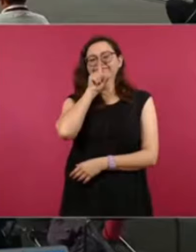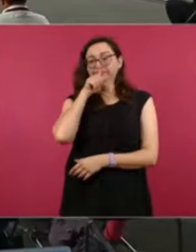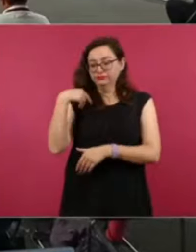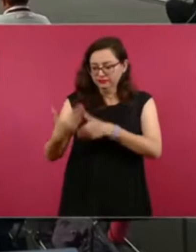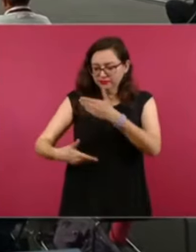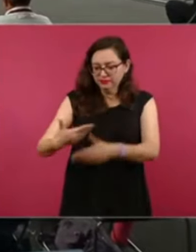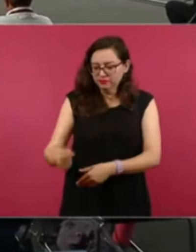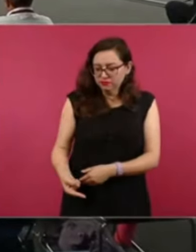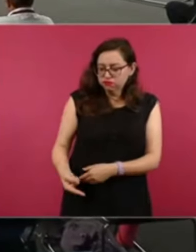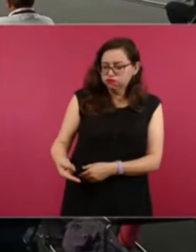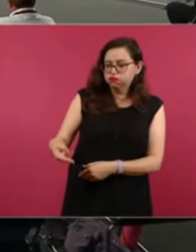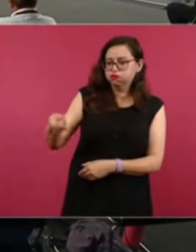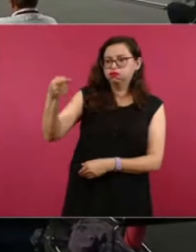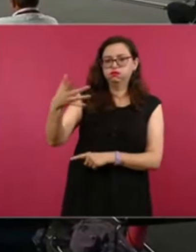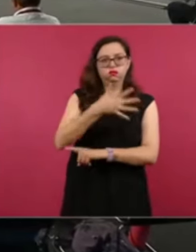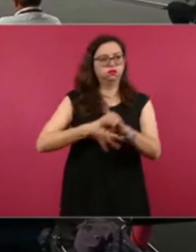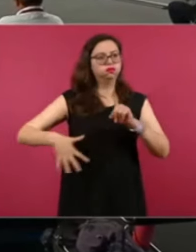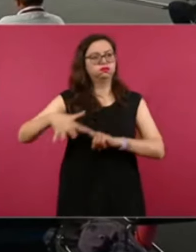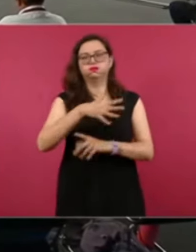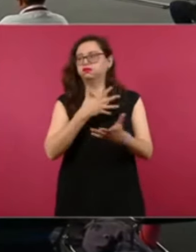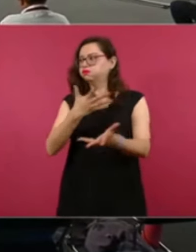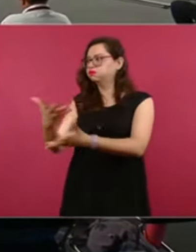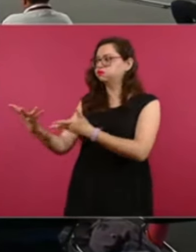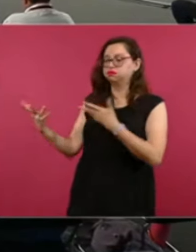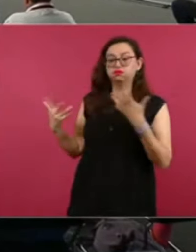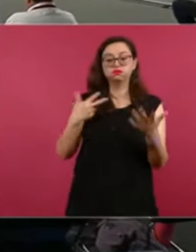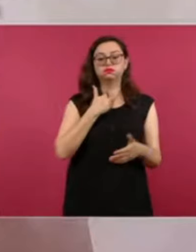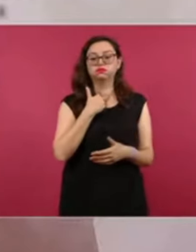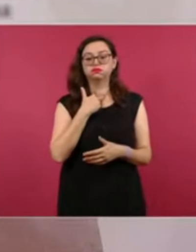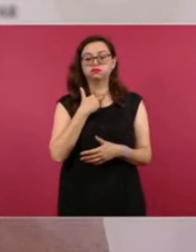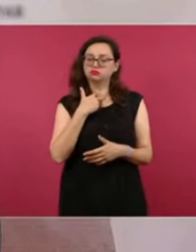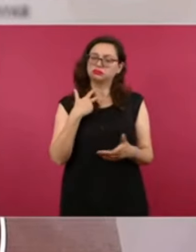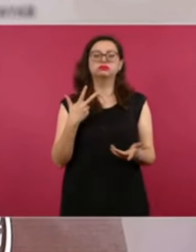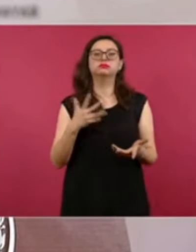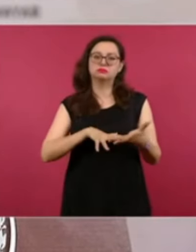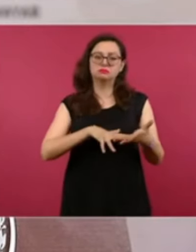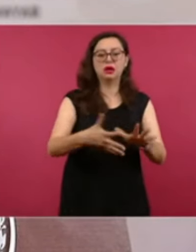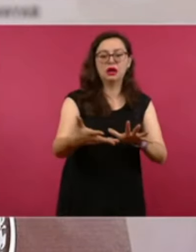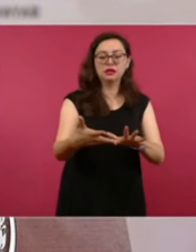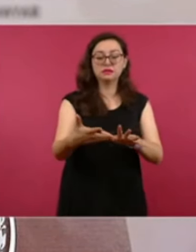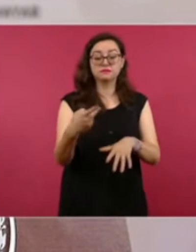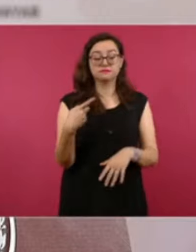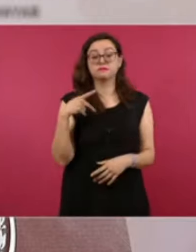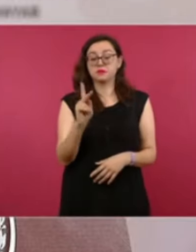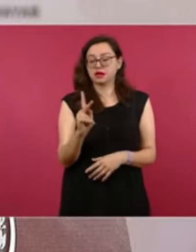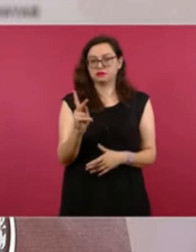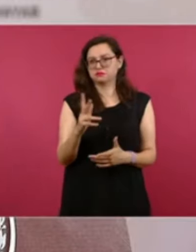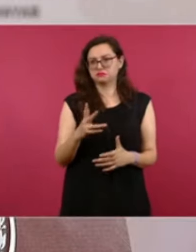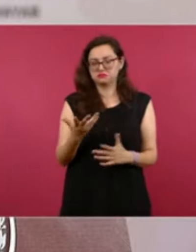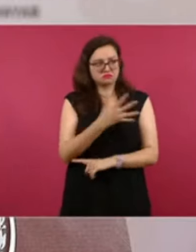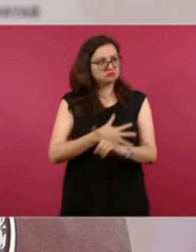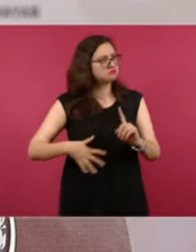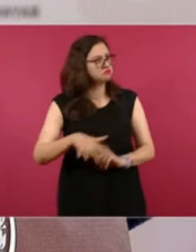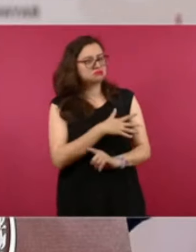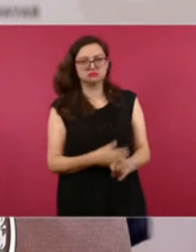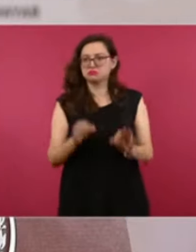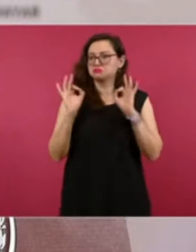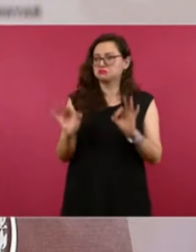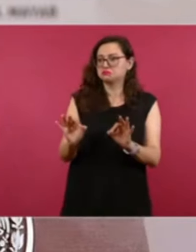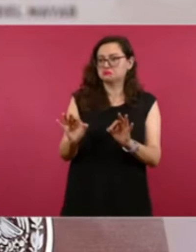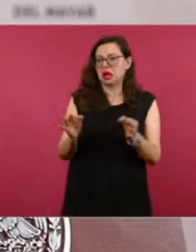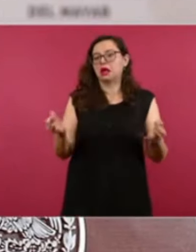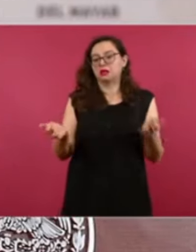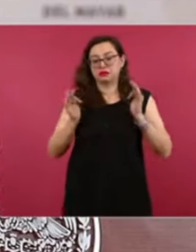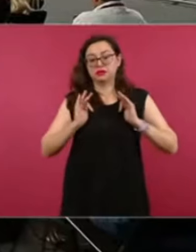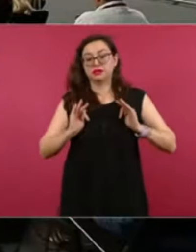conductas antisociales. Esto lo tenemos que seguir diciendo. Porque acuérdense cómo era, ¿no?